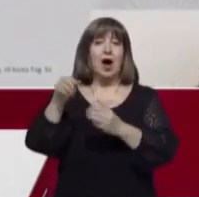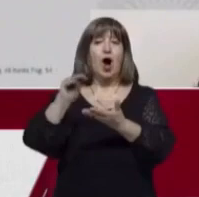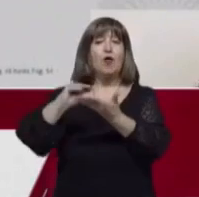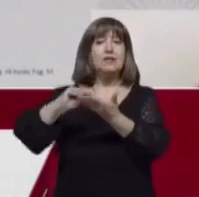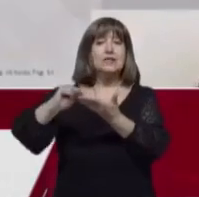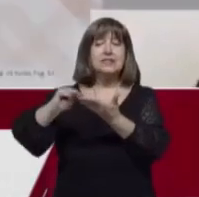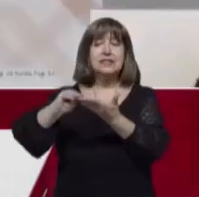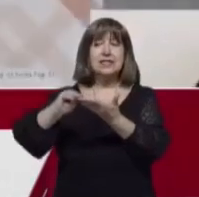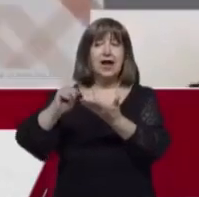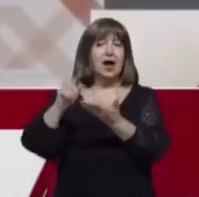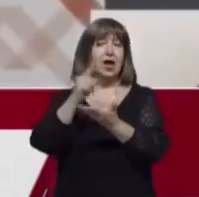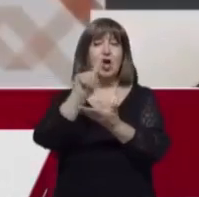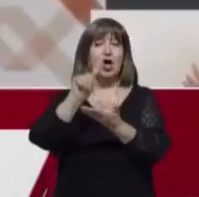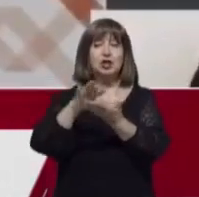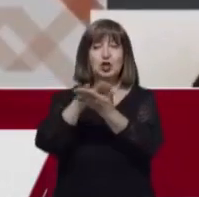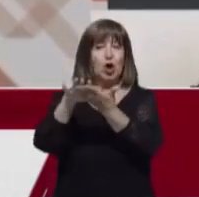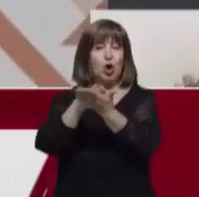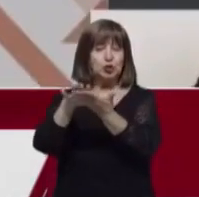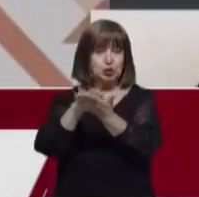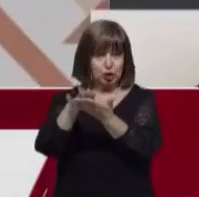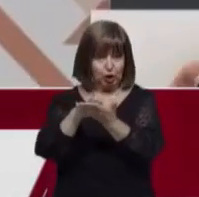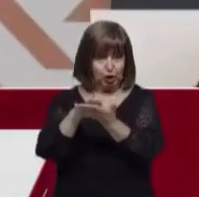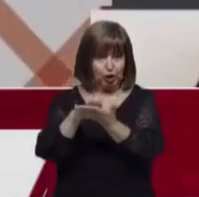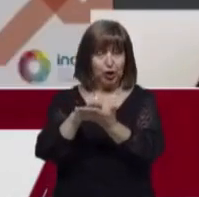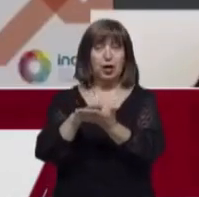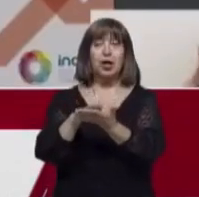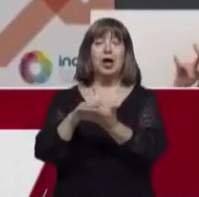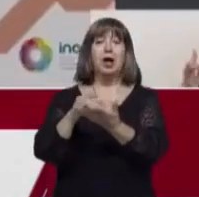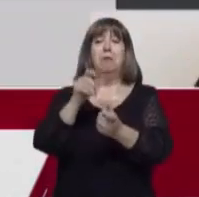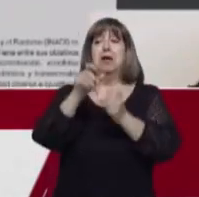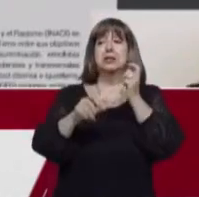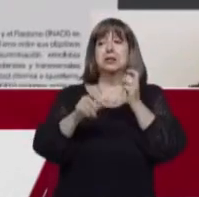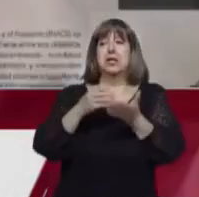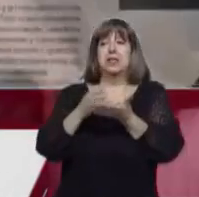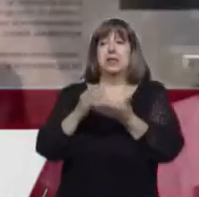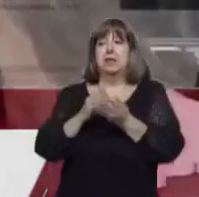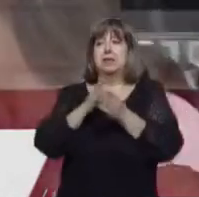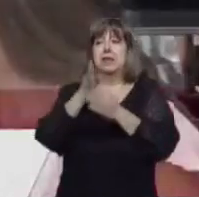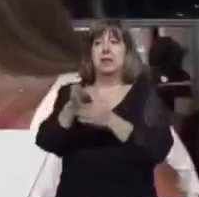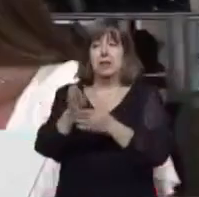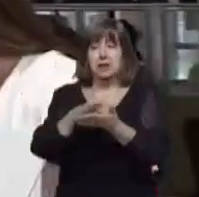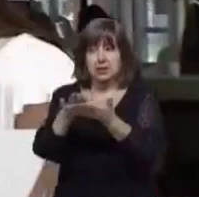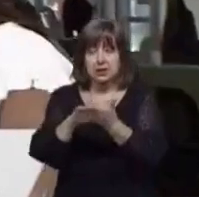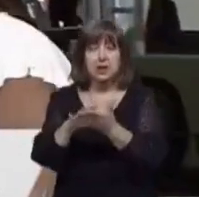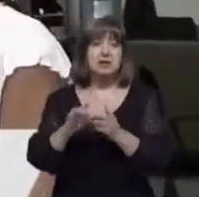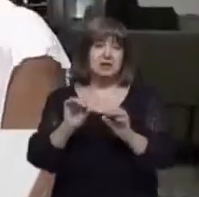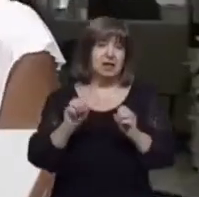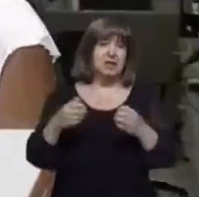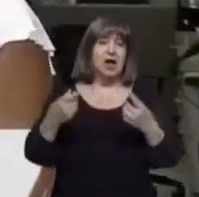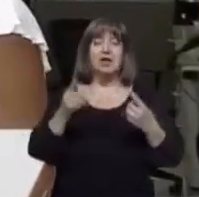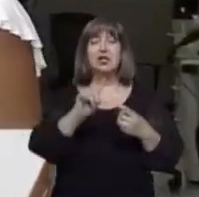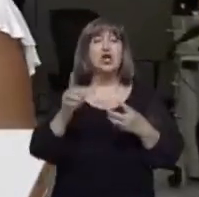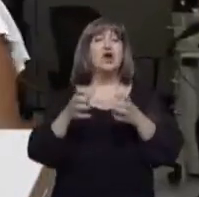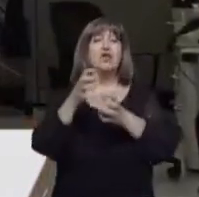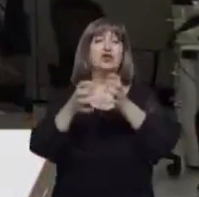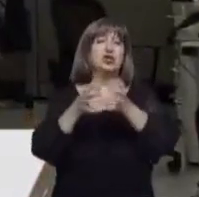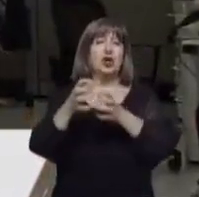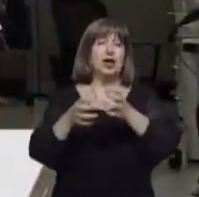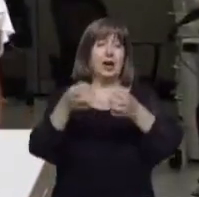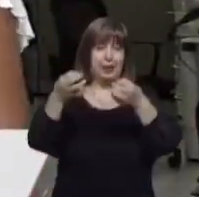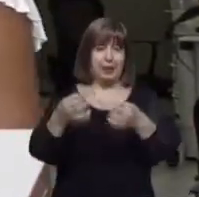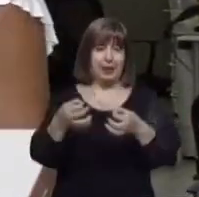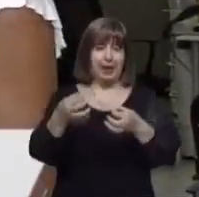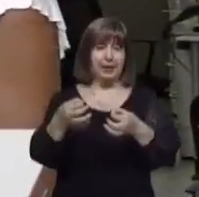dar solución a la problemática que sufren los colectivos o las personas que son discriminadas. En eso estamos de acuerdo. Totalmente de acuerdo. Que no funcionara, ¿de quién